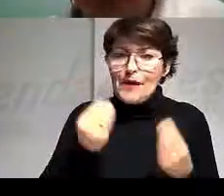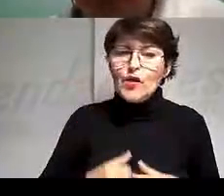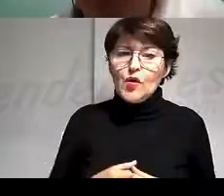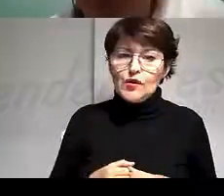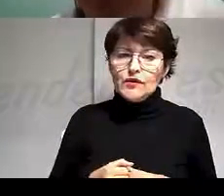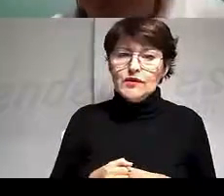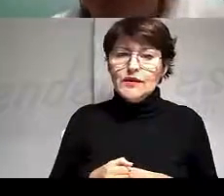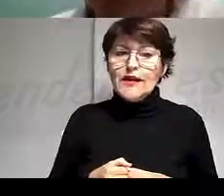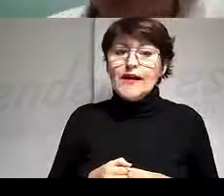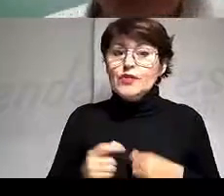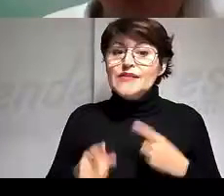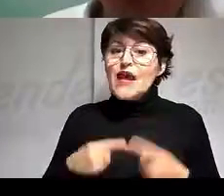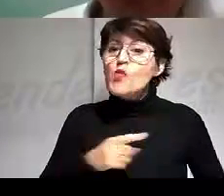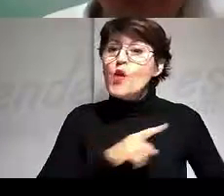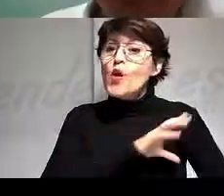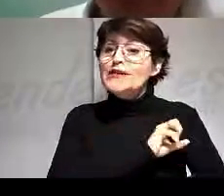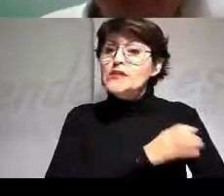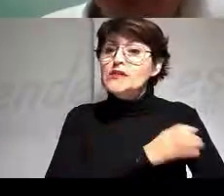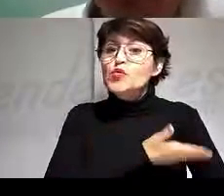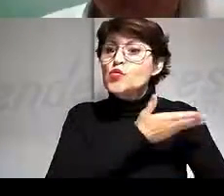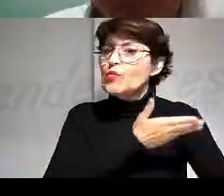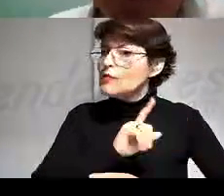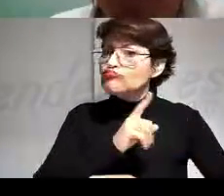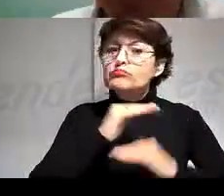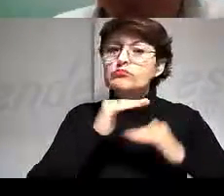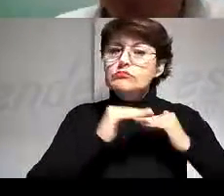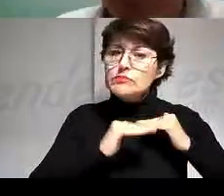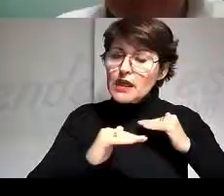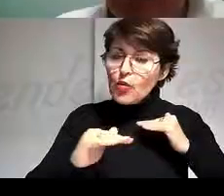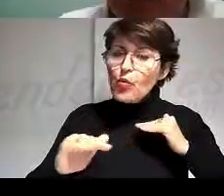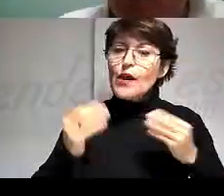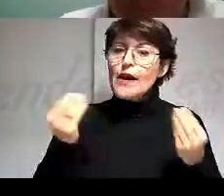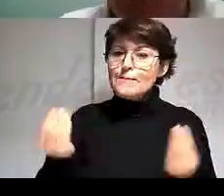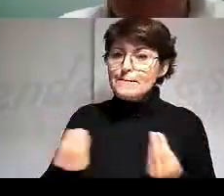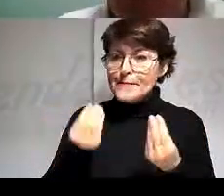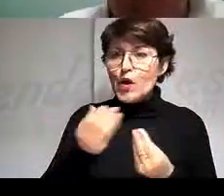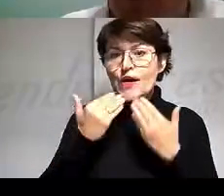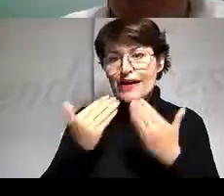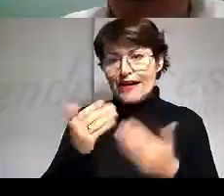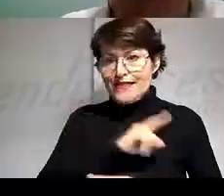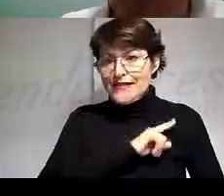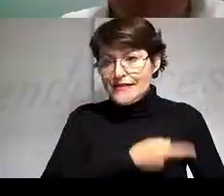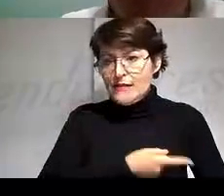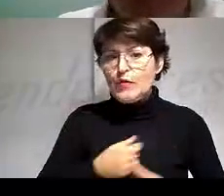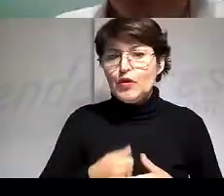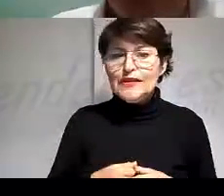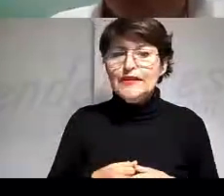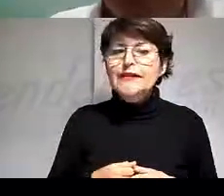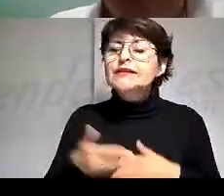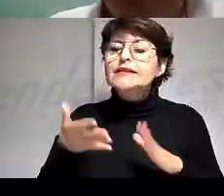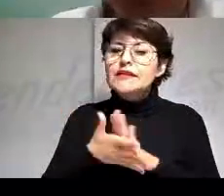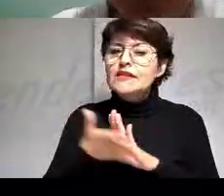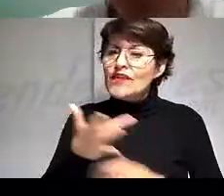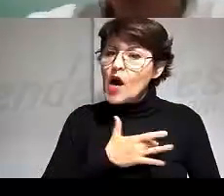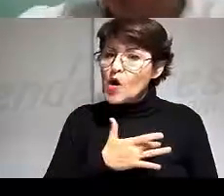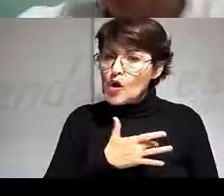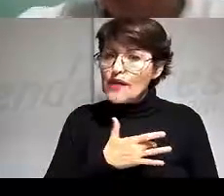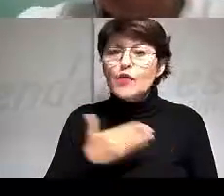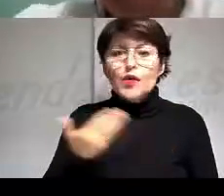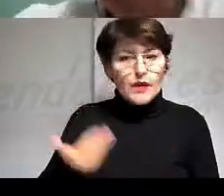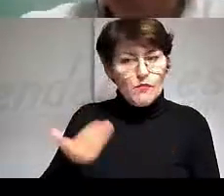tanto la tensión arterial al comenzar a hacer ejercicio físico. Y en ese sentido, estamos poniendo al corazón, preparándolo para cuando